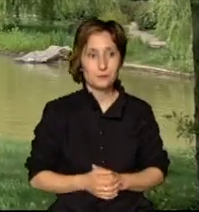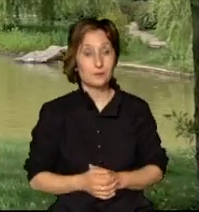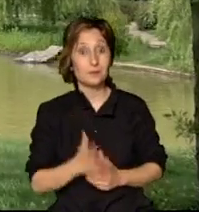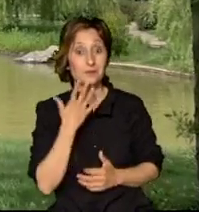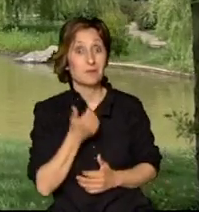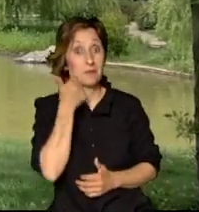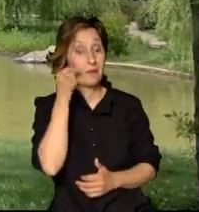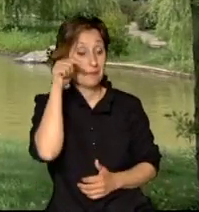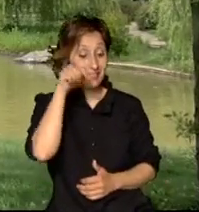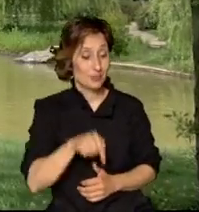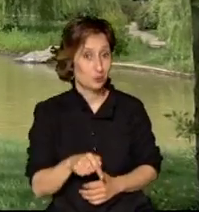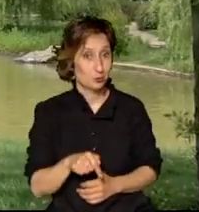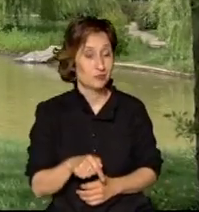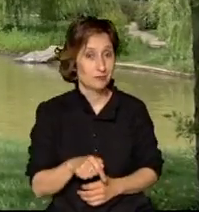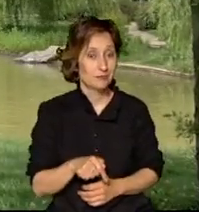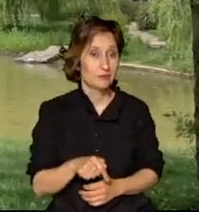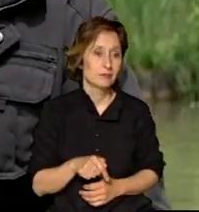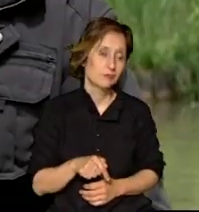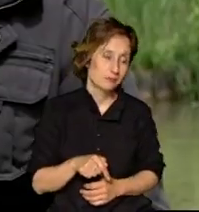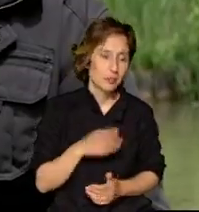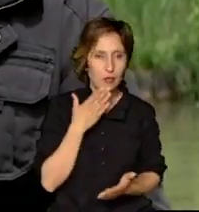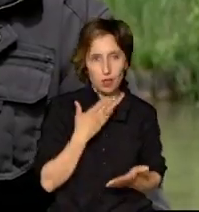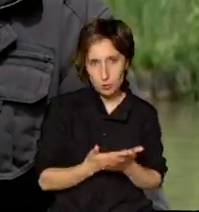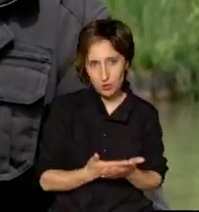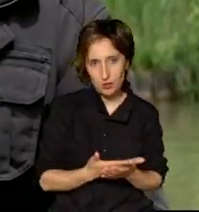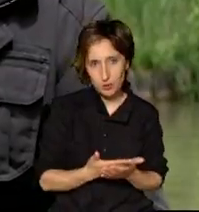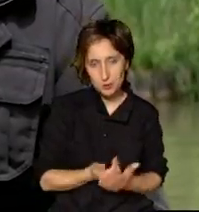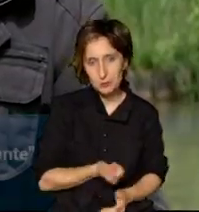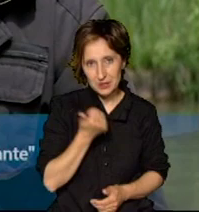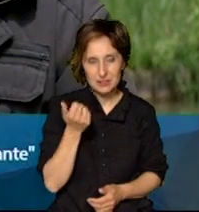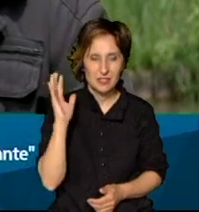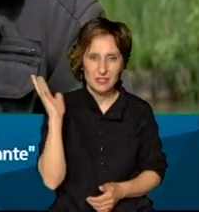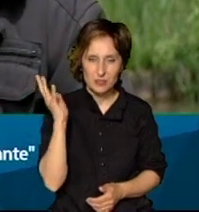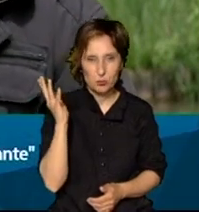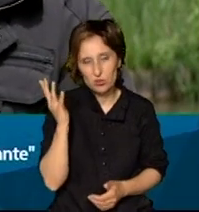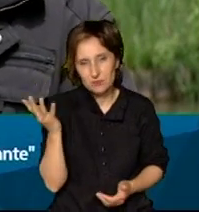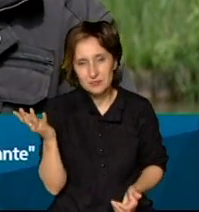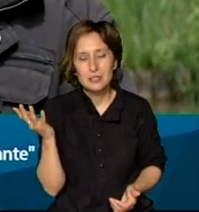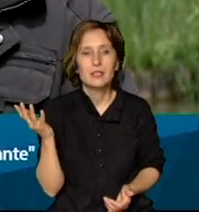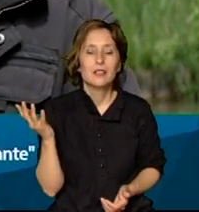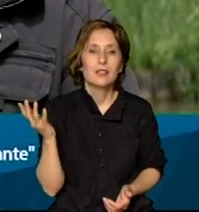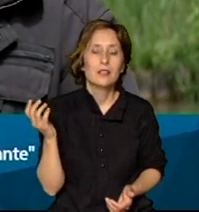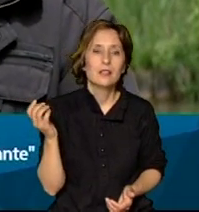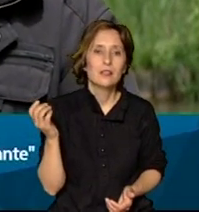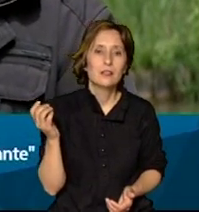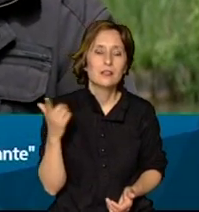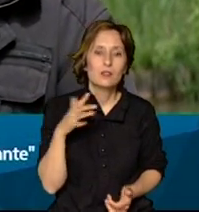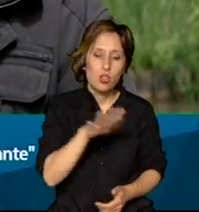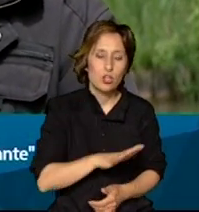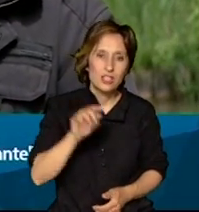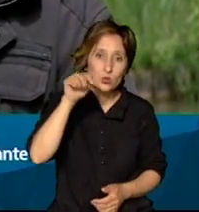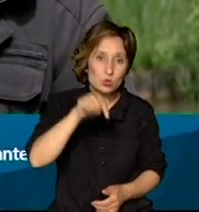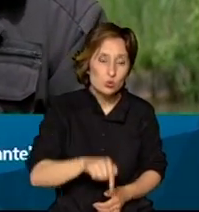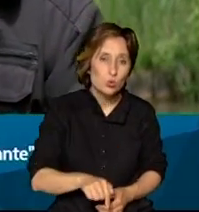al sur nos vamos, pues un poquito más aburrido es el tiempo, ¿no? Pues principalmente en zonas del sur,